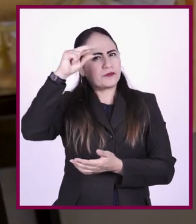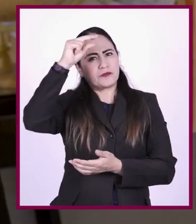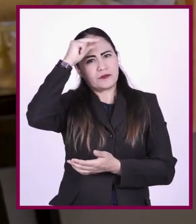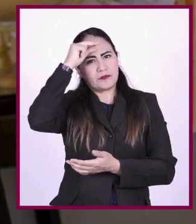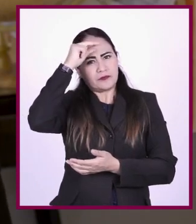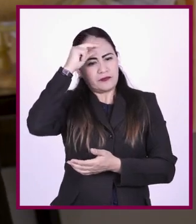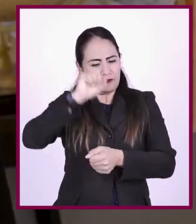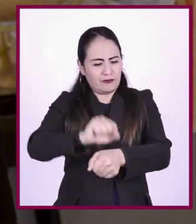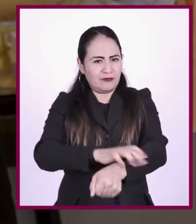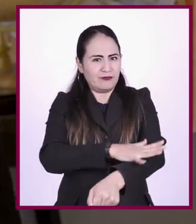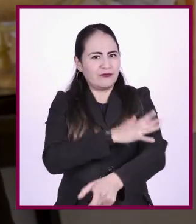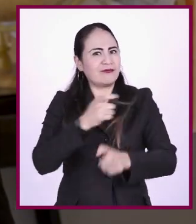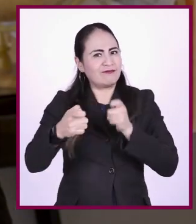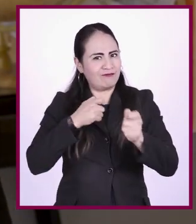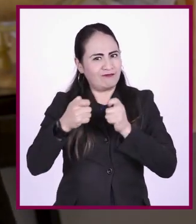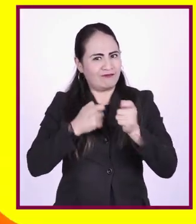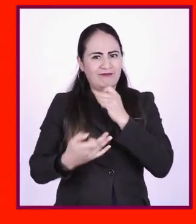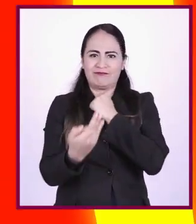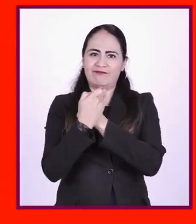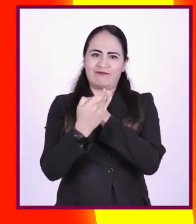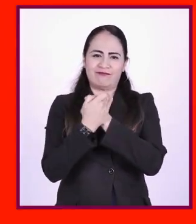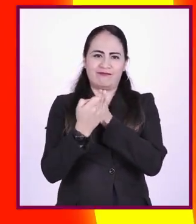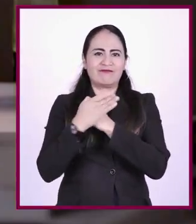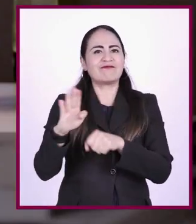emocionalmente y actuar a nuestro favor.